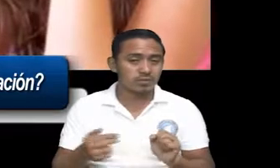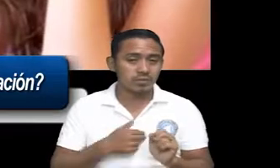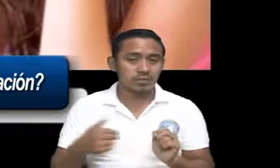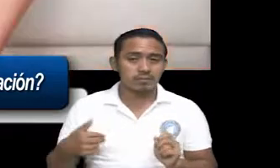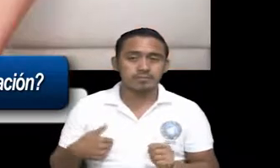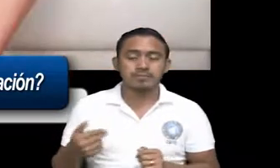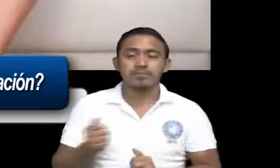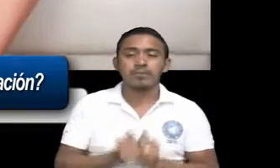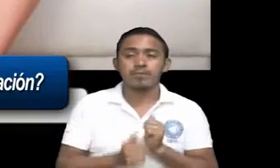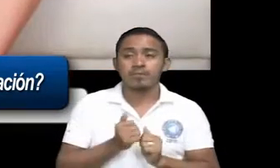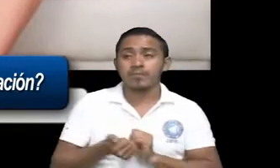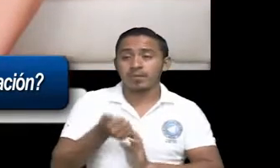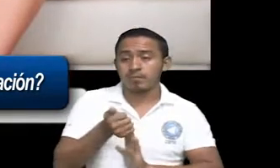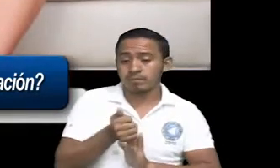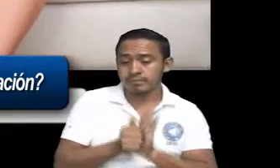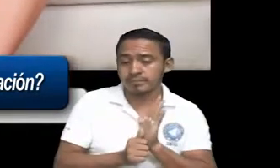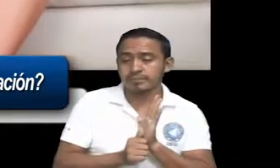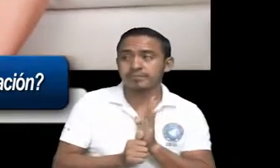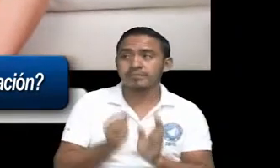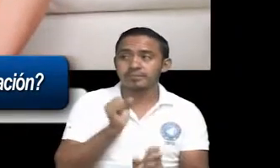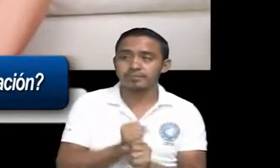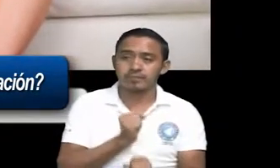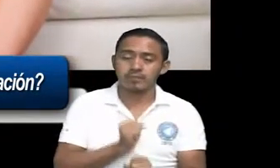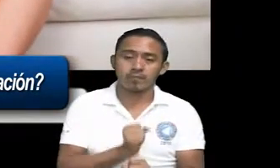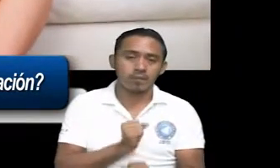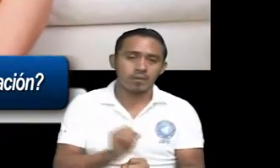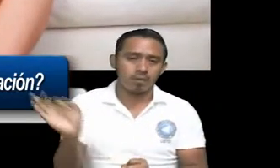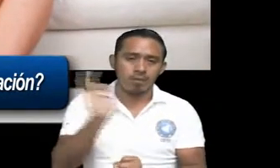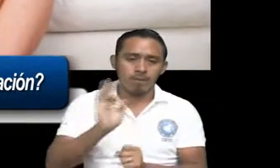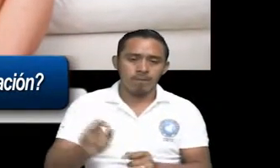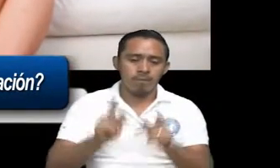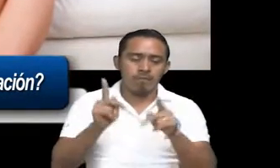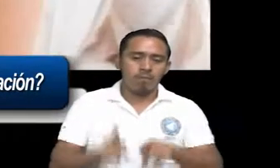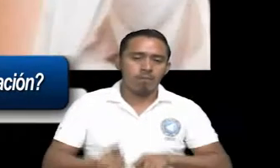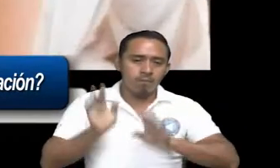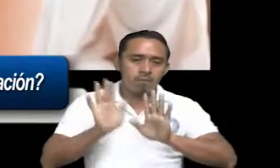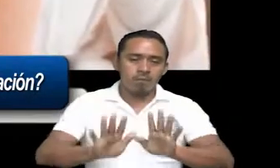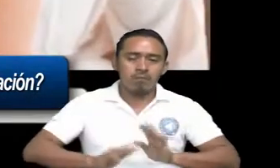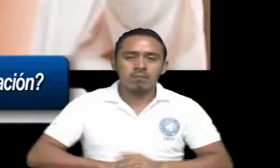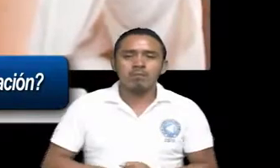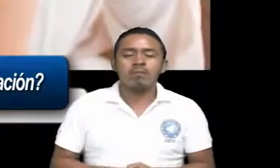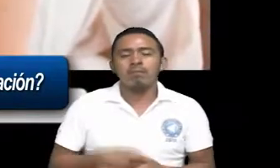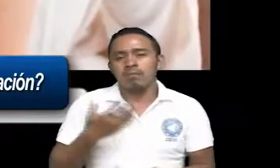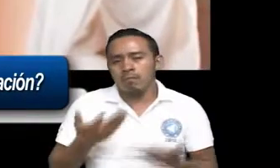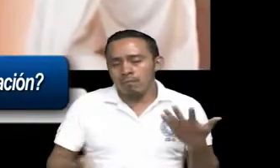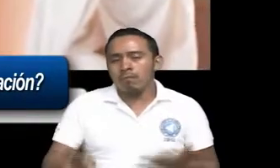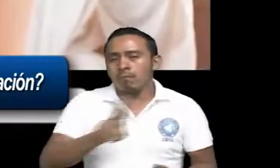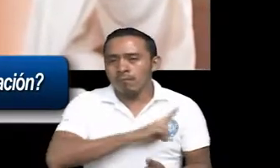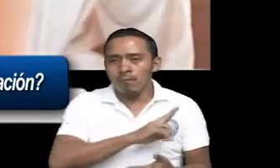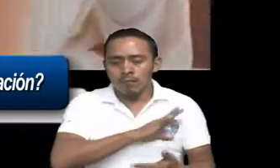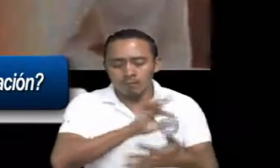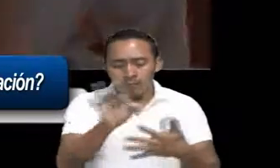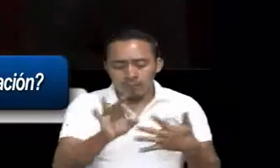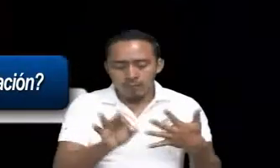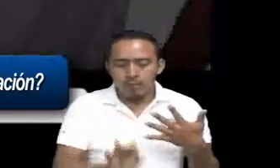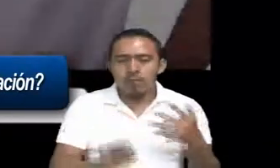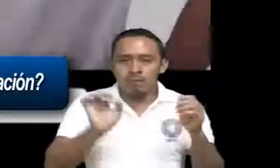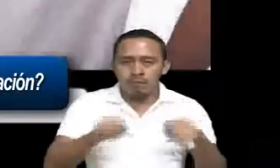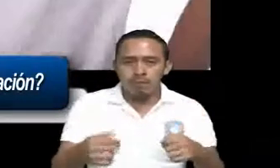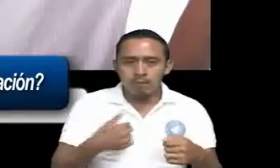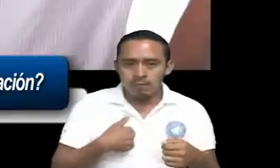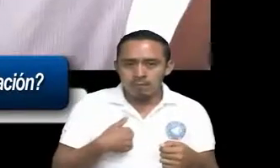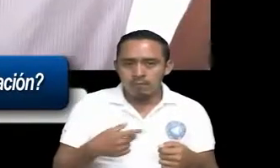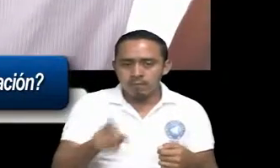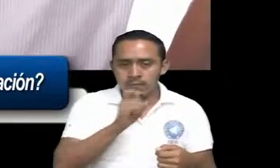un problema de autoestima que se debe trabajar a nivel personal. Probablemente haya factores en mi entorno que estén influyendo para que yo